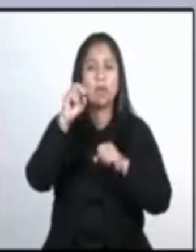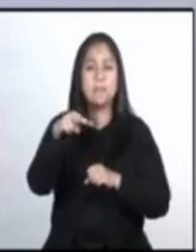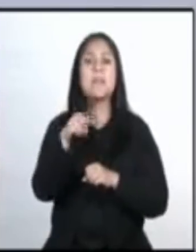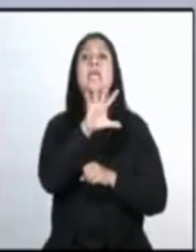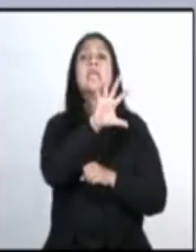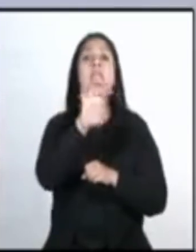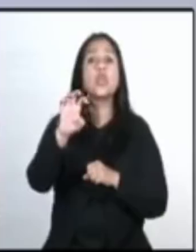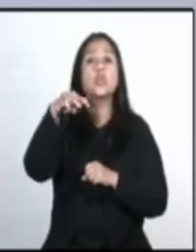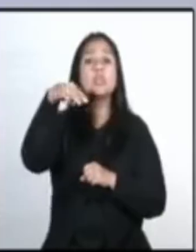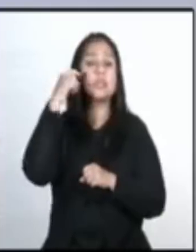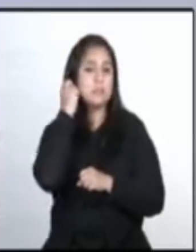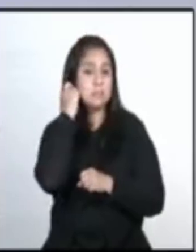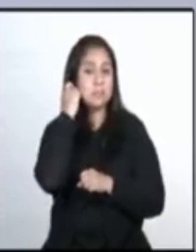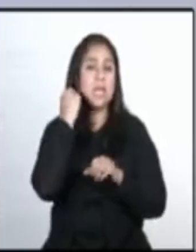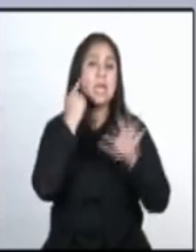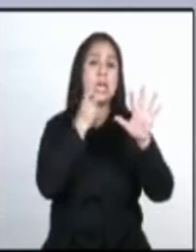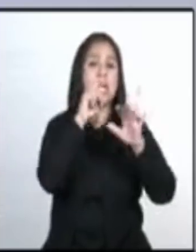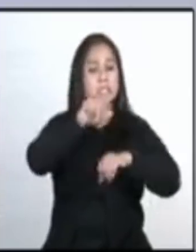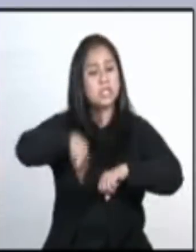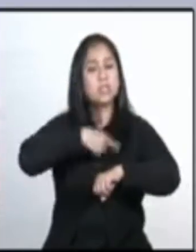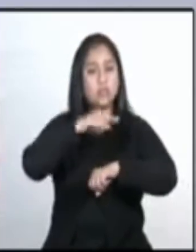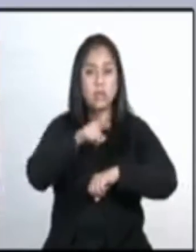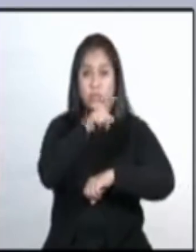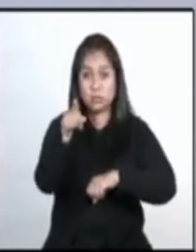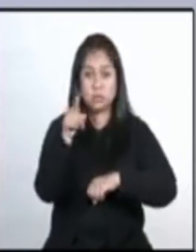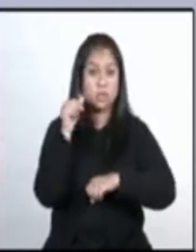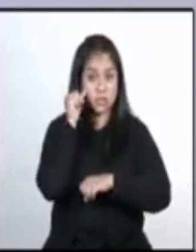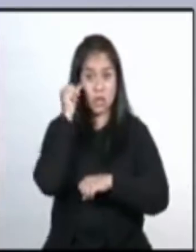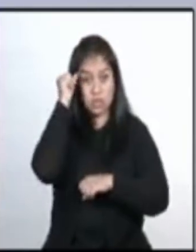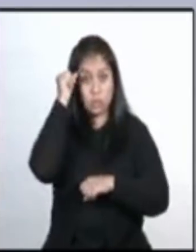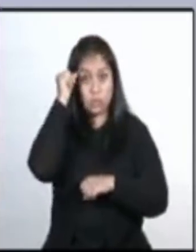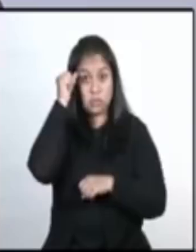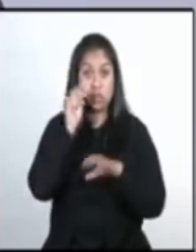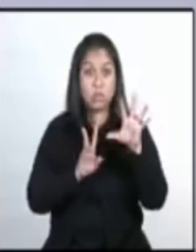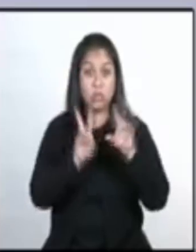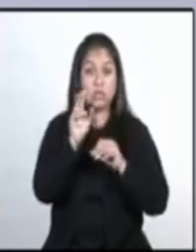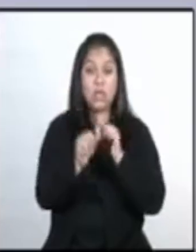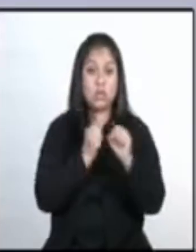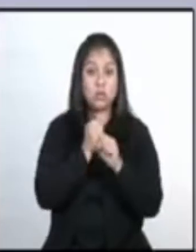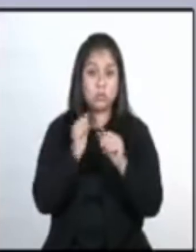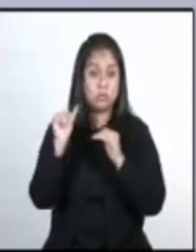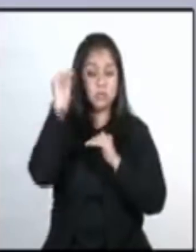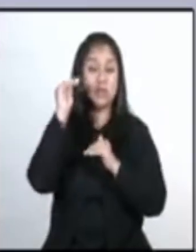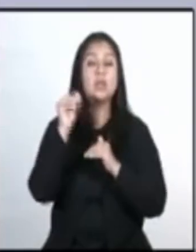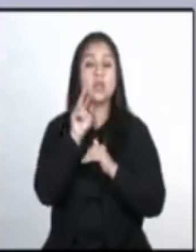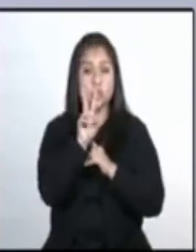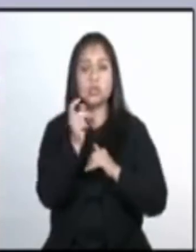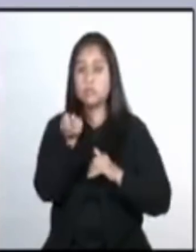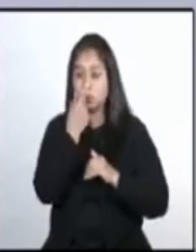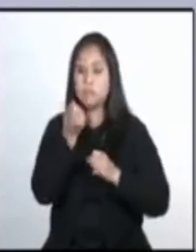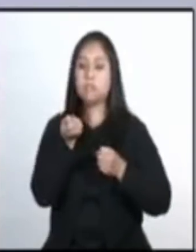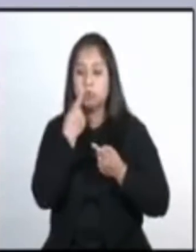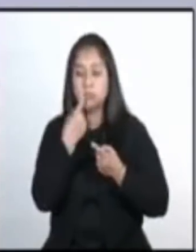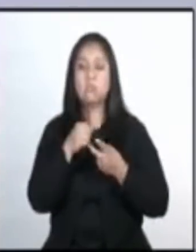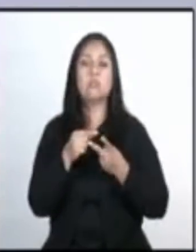2 tabletas de 500 miligramos, cada 6 horas, si usted es una persona mayor de 12 años de edad, tome